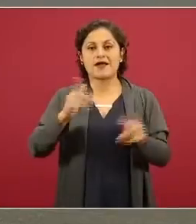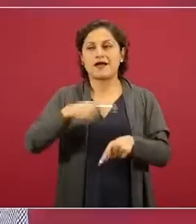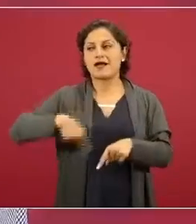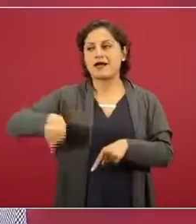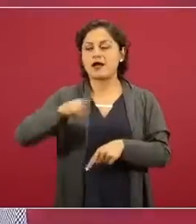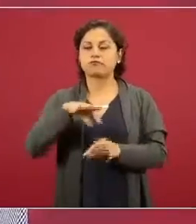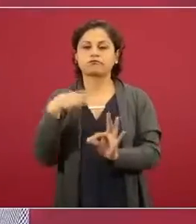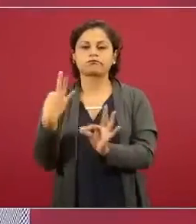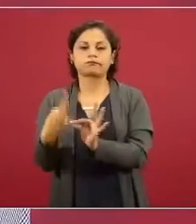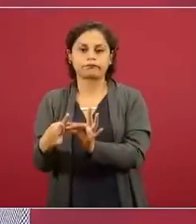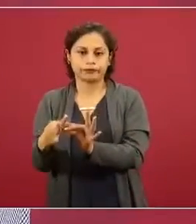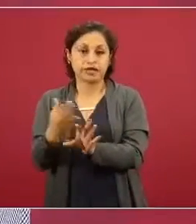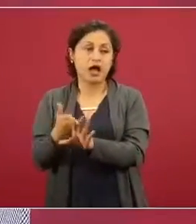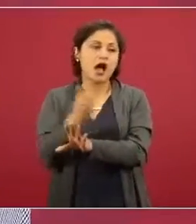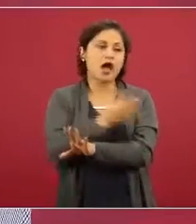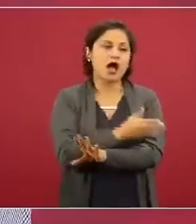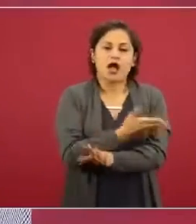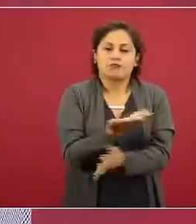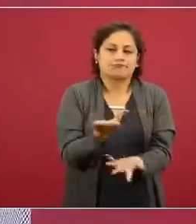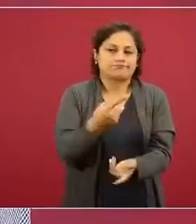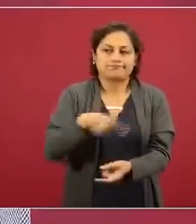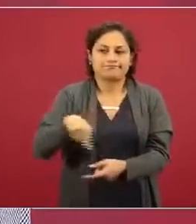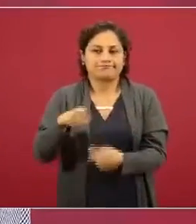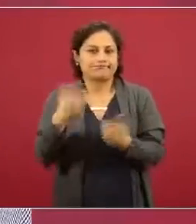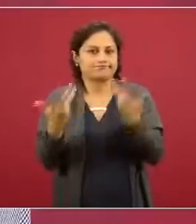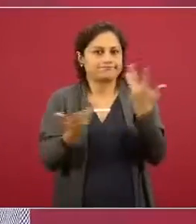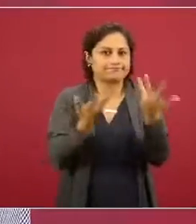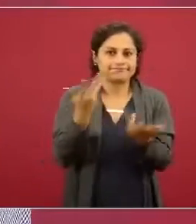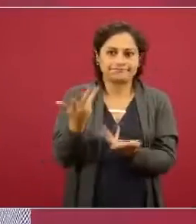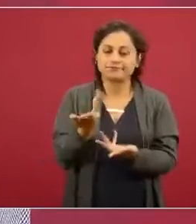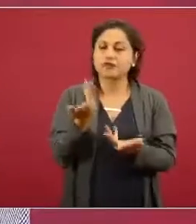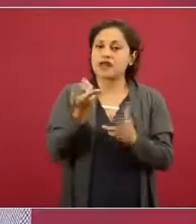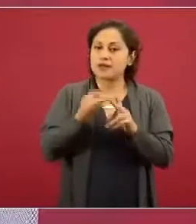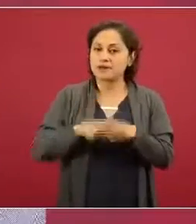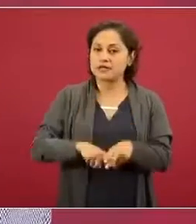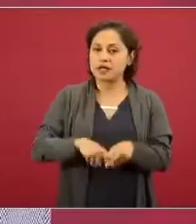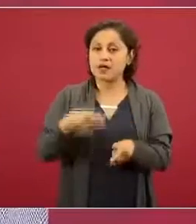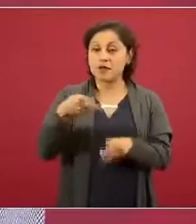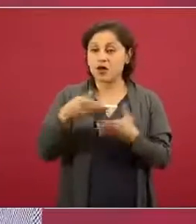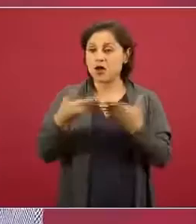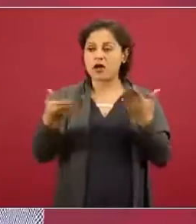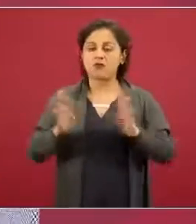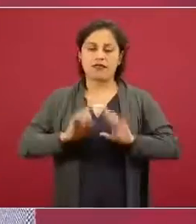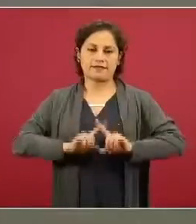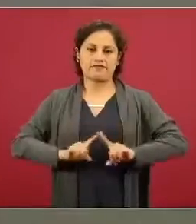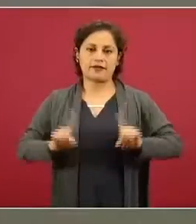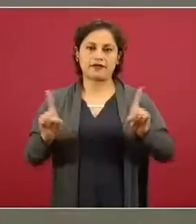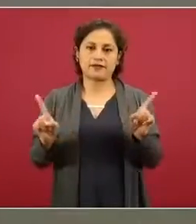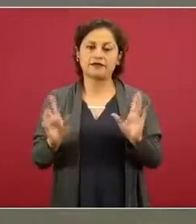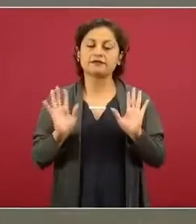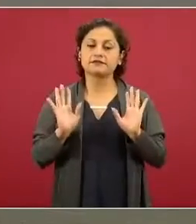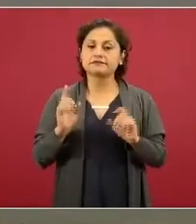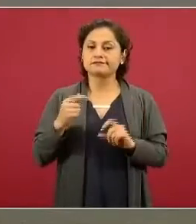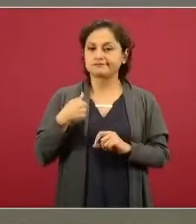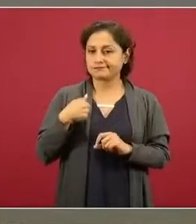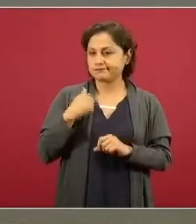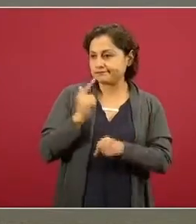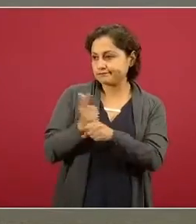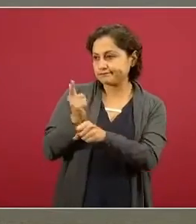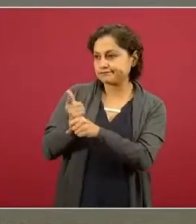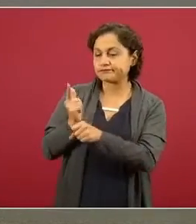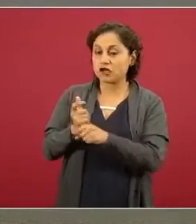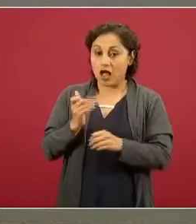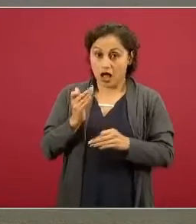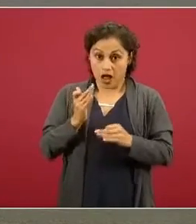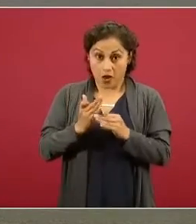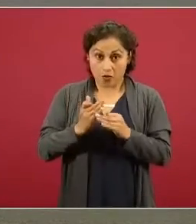en la primera ola, eso en todas las regiones, y yo creo que también lo estamos viendo. difícilmente ahorita podría yo decir un